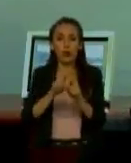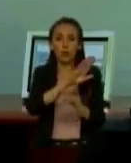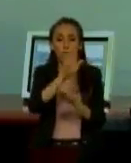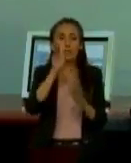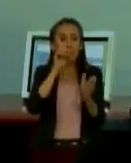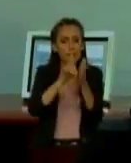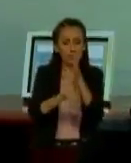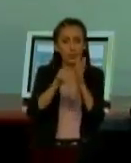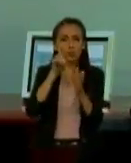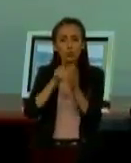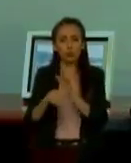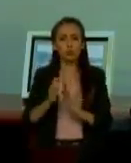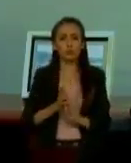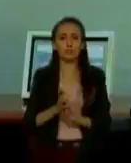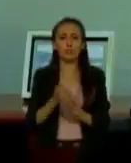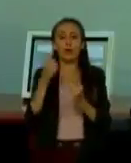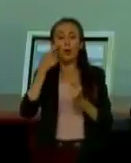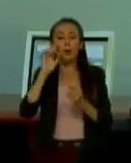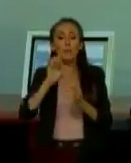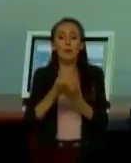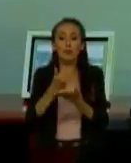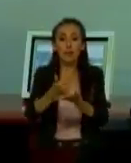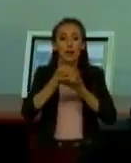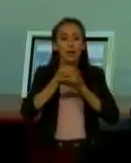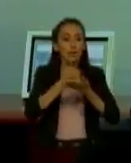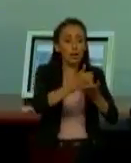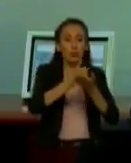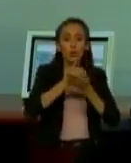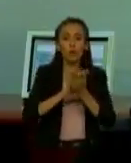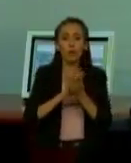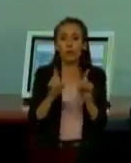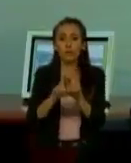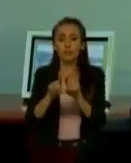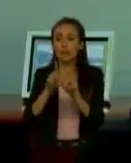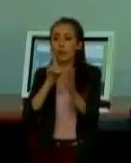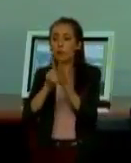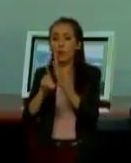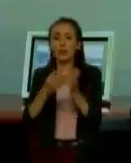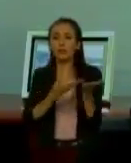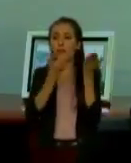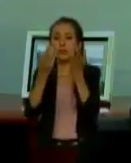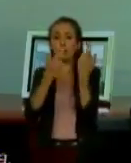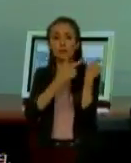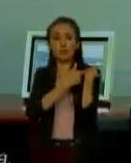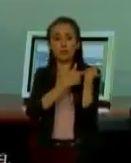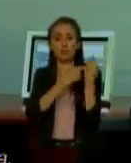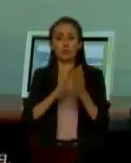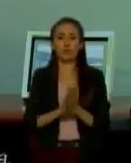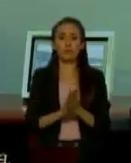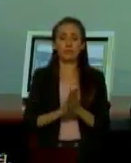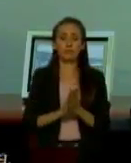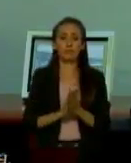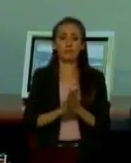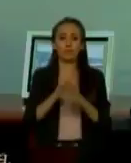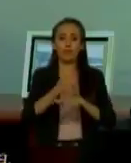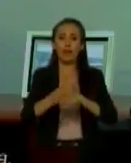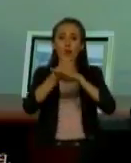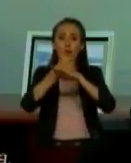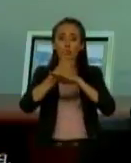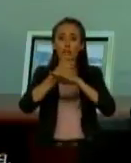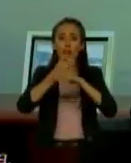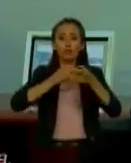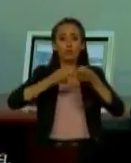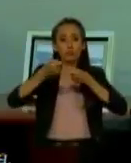él, para derivarlos, por supuesto, a las instancias competentes. A las autoridades de control